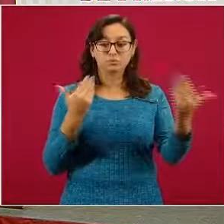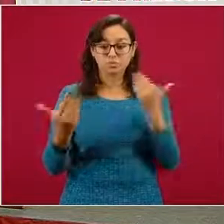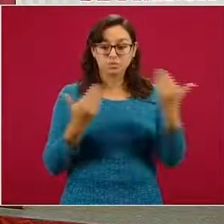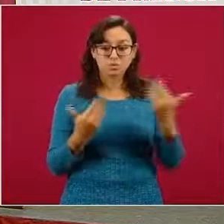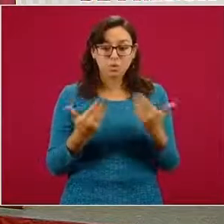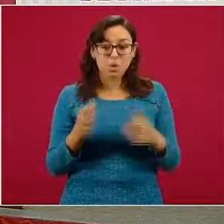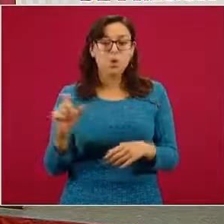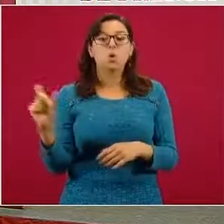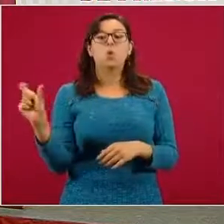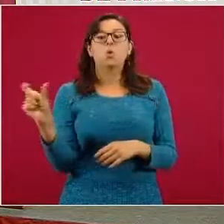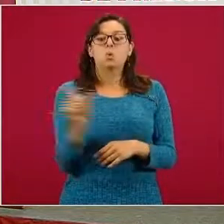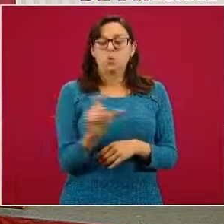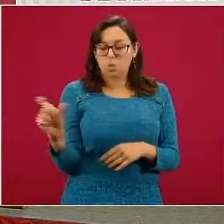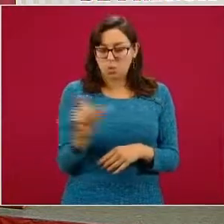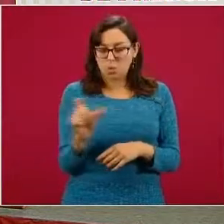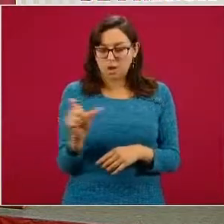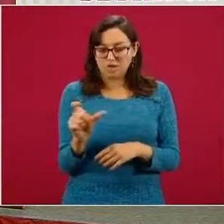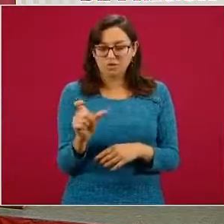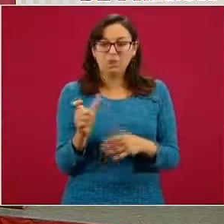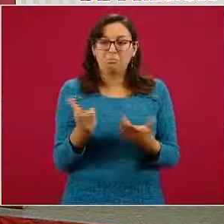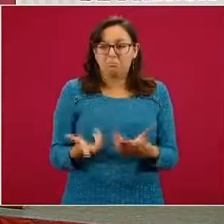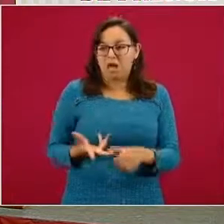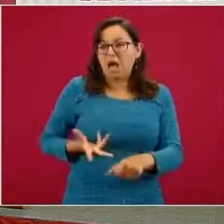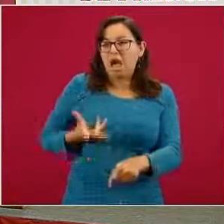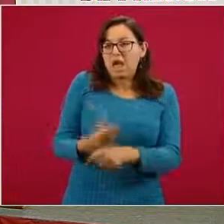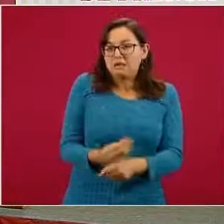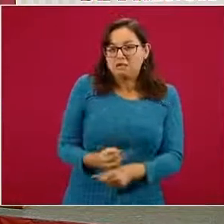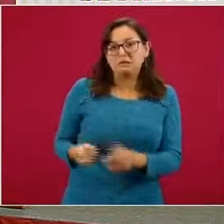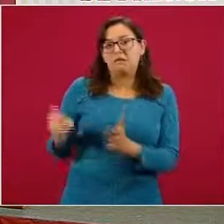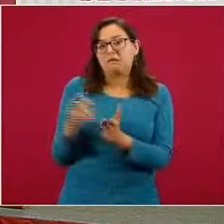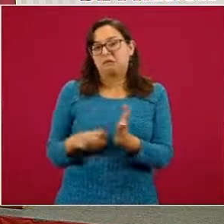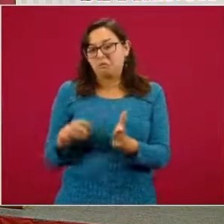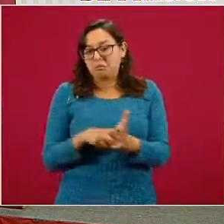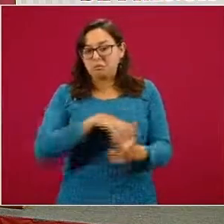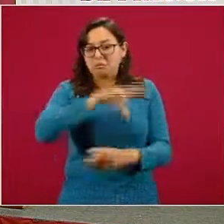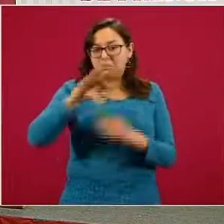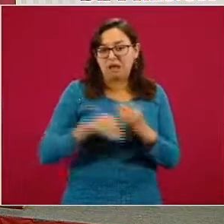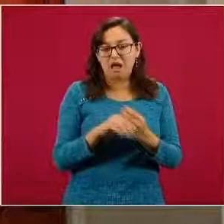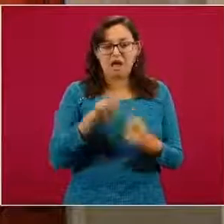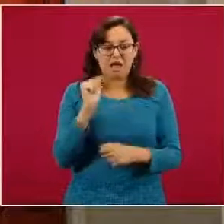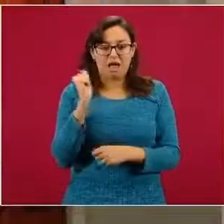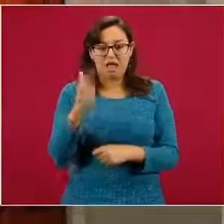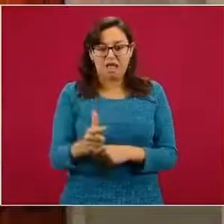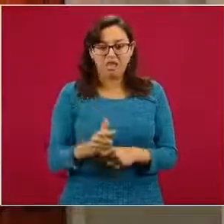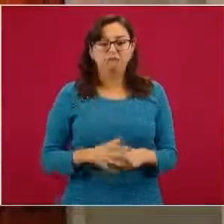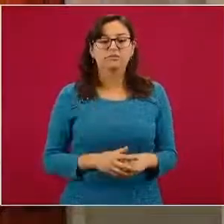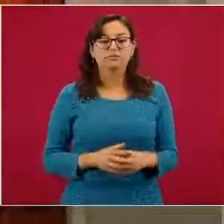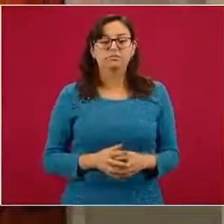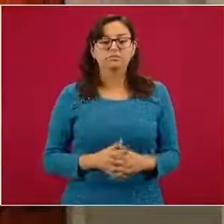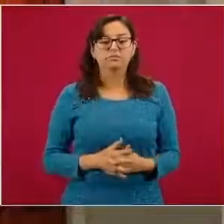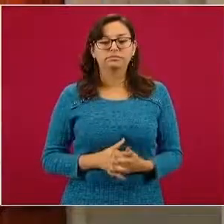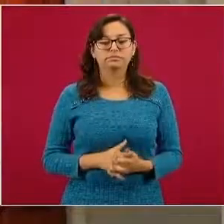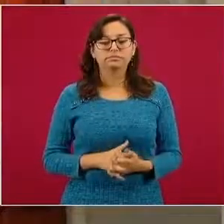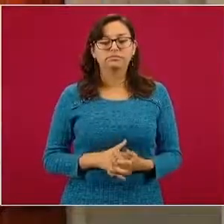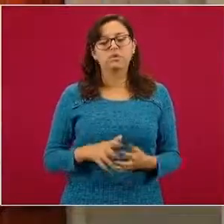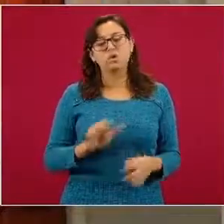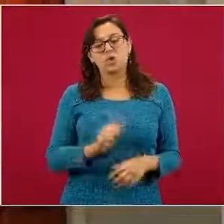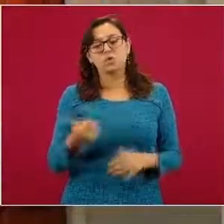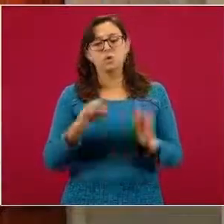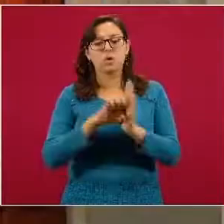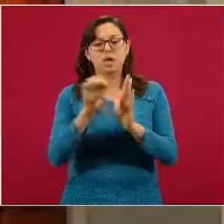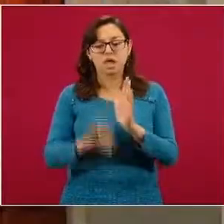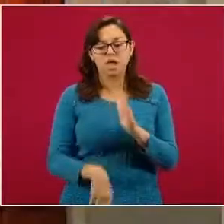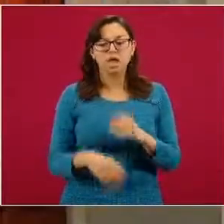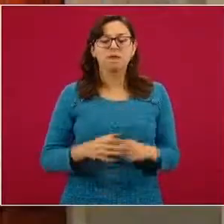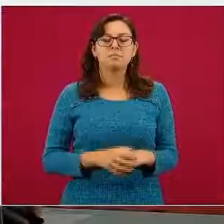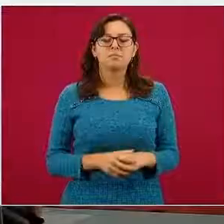en su momento un país realiza una corrección a sus datos. Veamos rápidamente otros ejemplos.